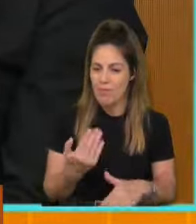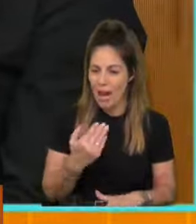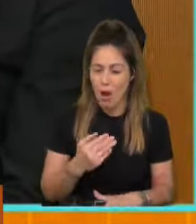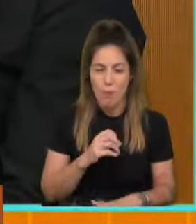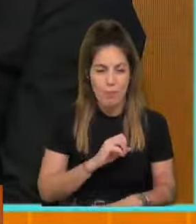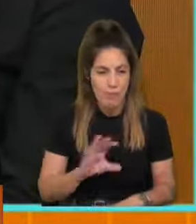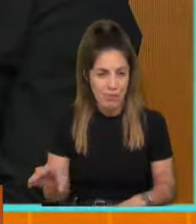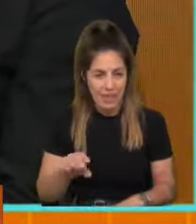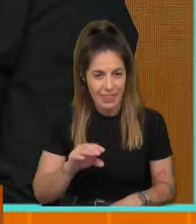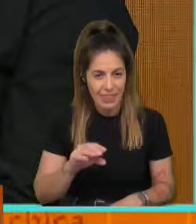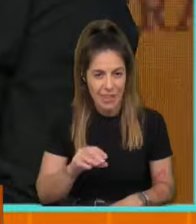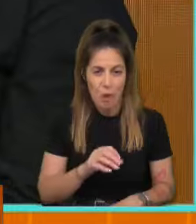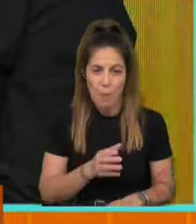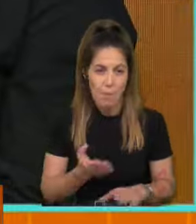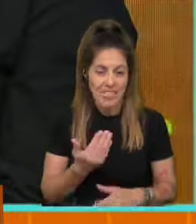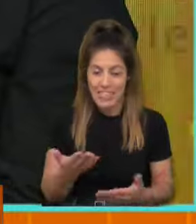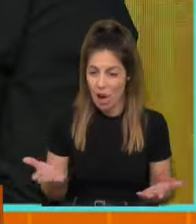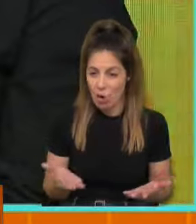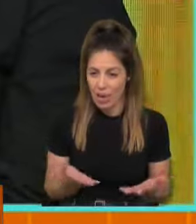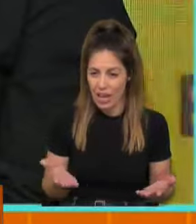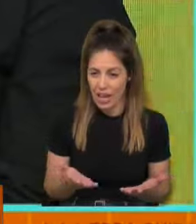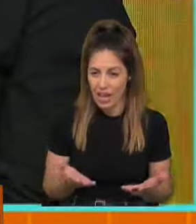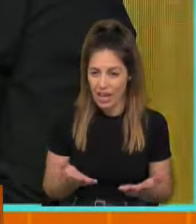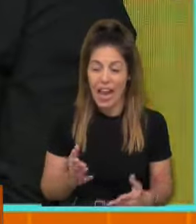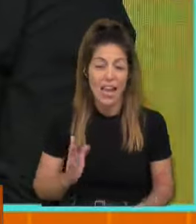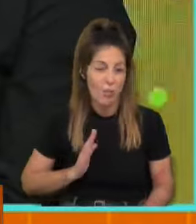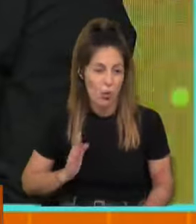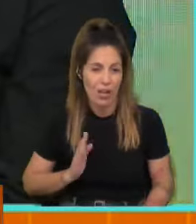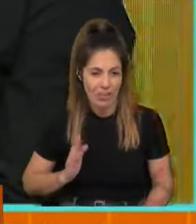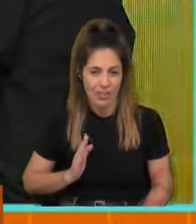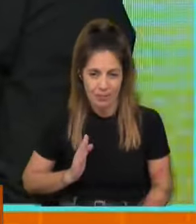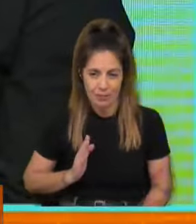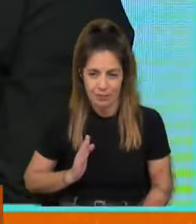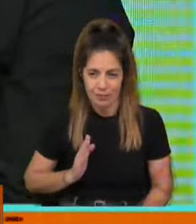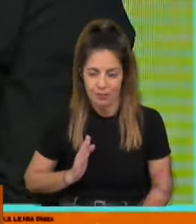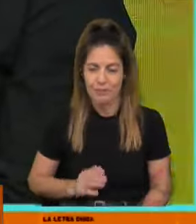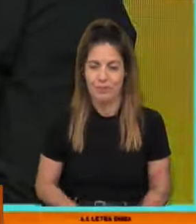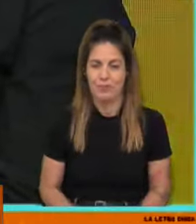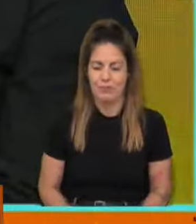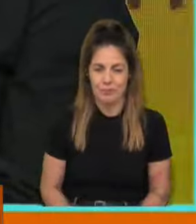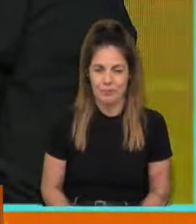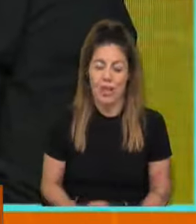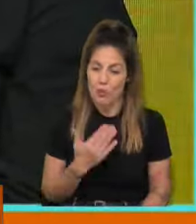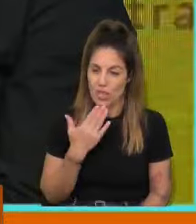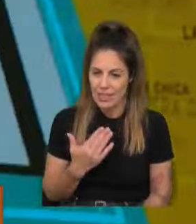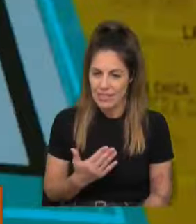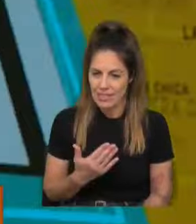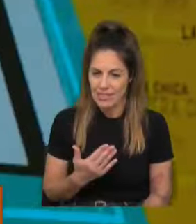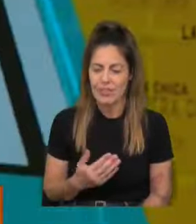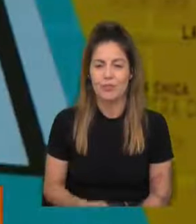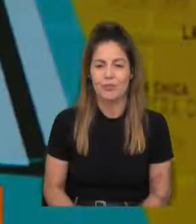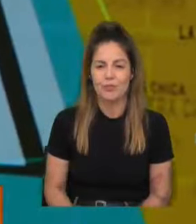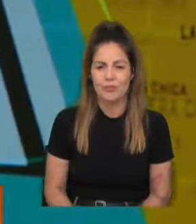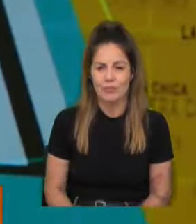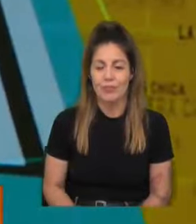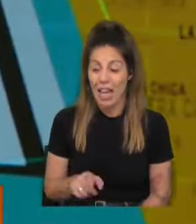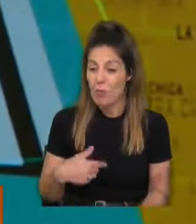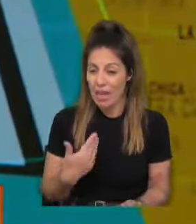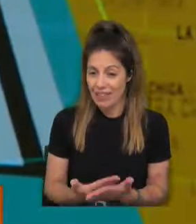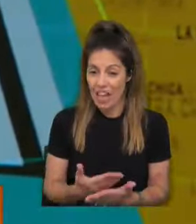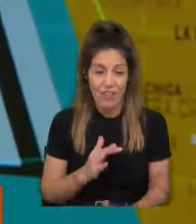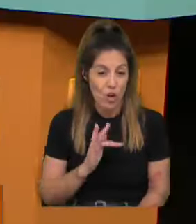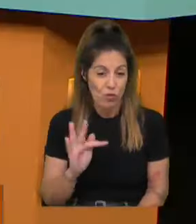perjudica aún más que ahora es a las mujeres Gracias karina Álvaro bueno ser un poco planteaba no